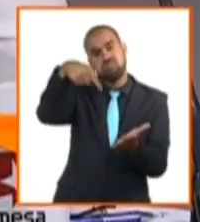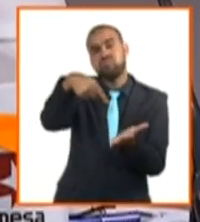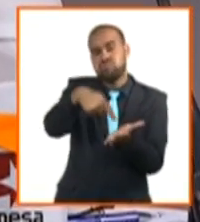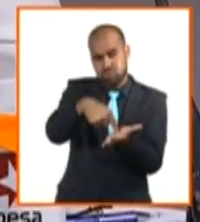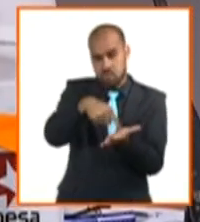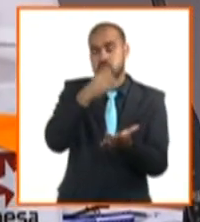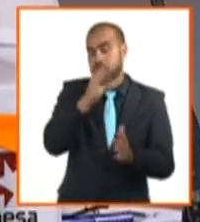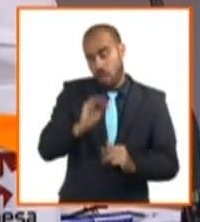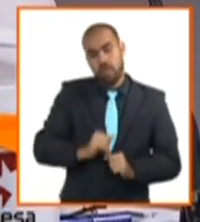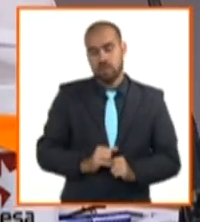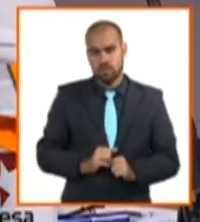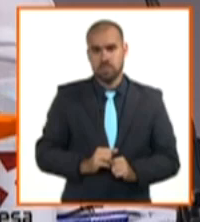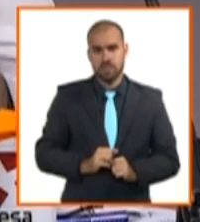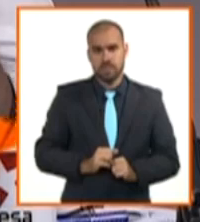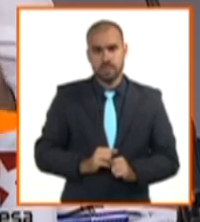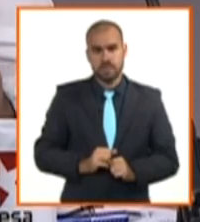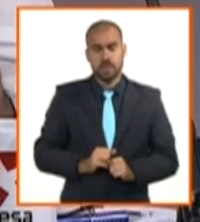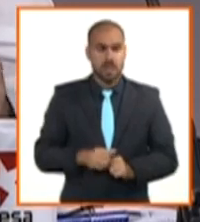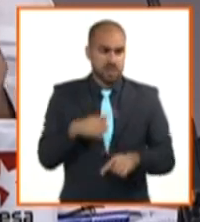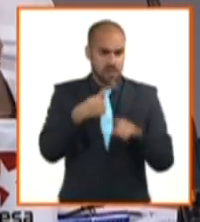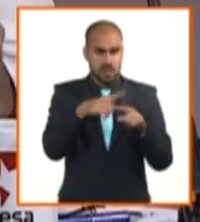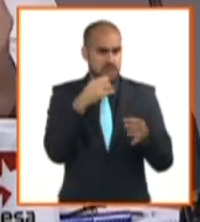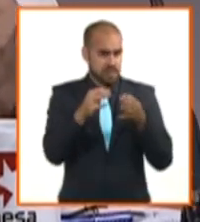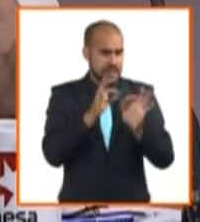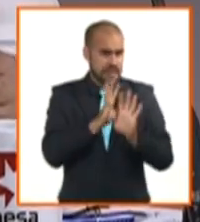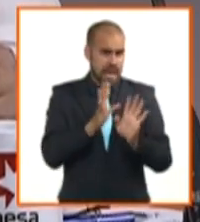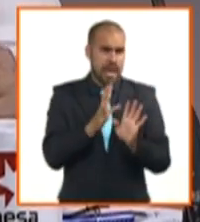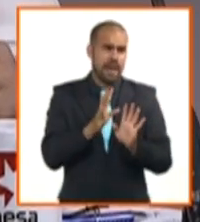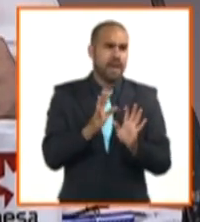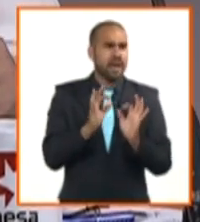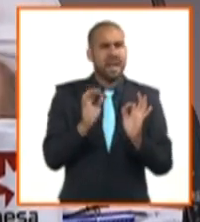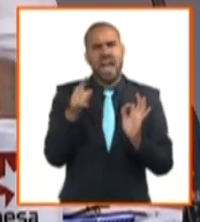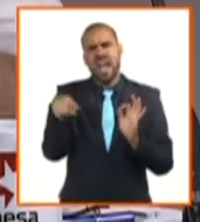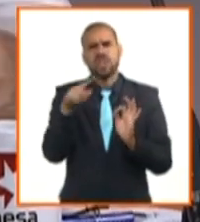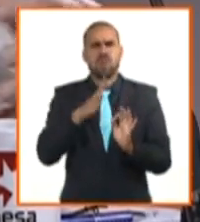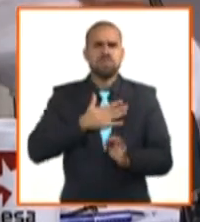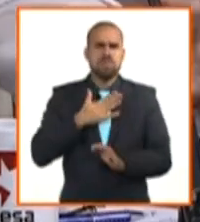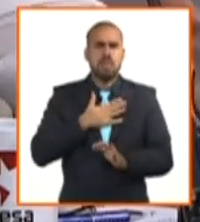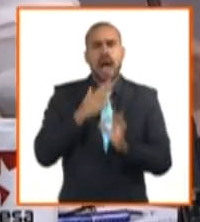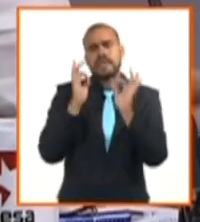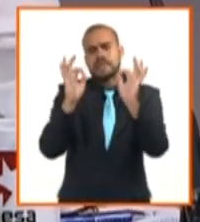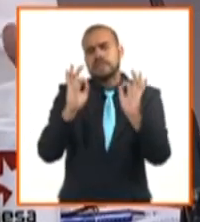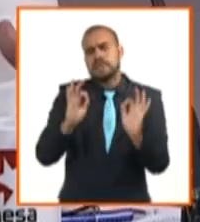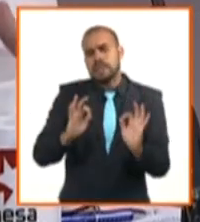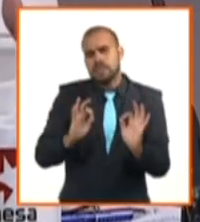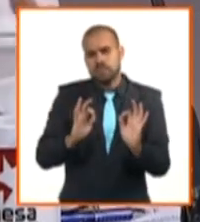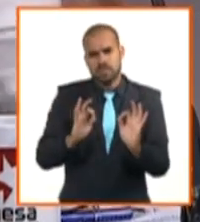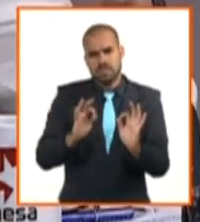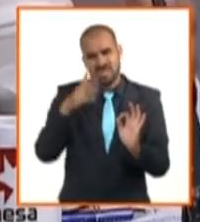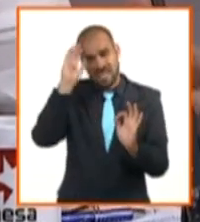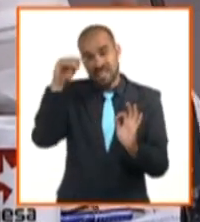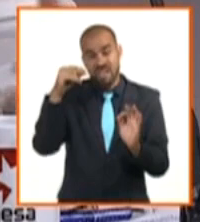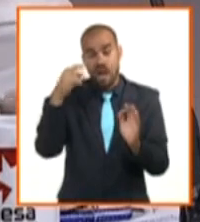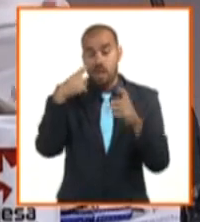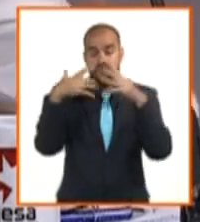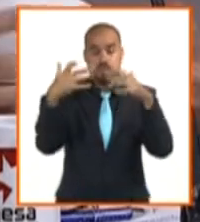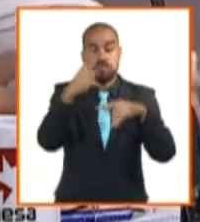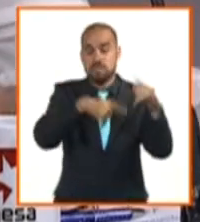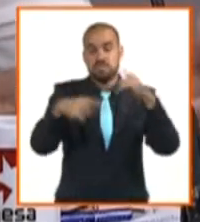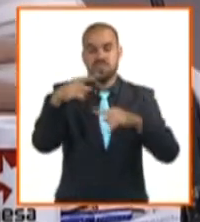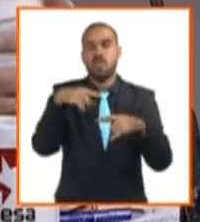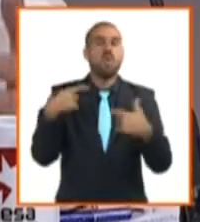pero como decía también que hubiera son cuestiones muy puntuales dentro de todo el problema fundamental que sigue siendo es